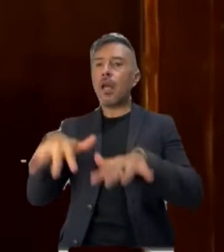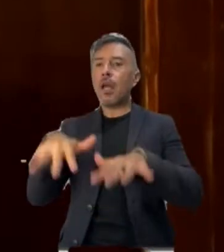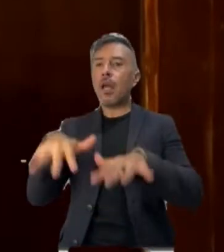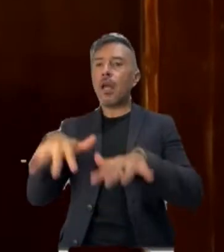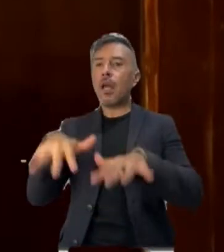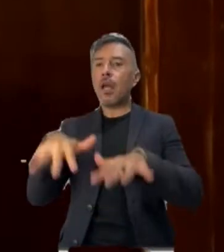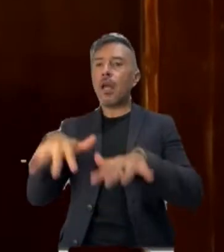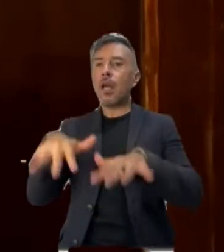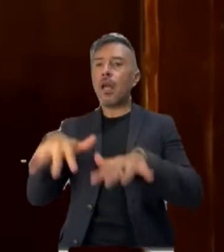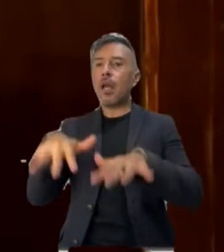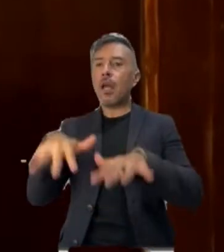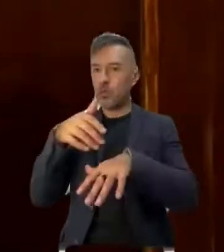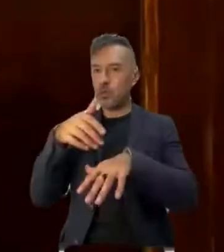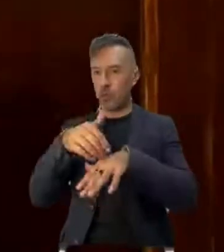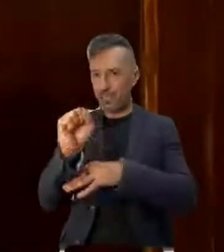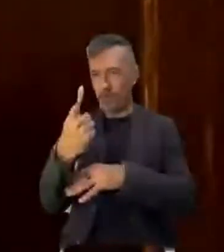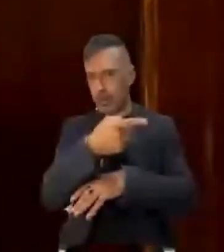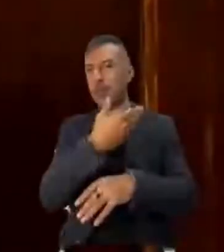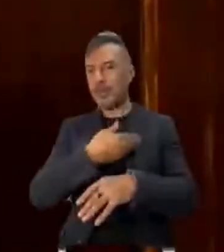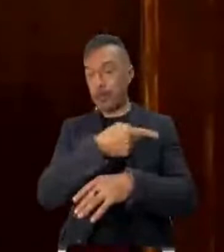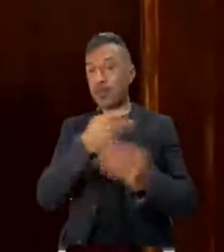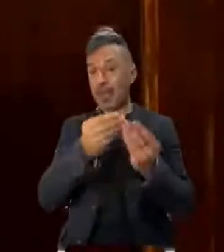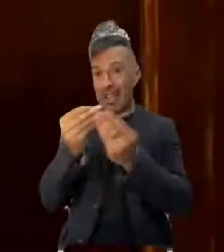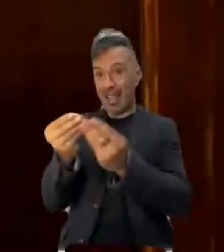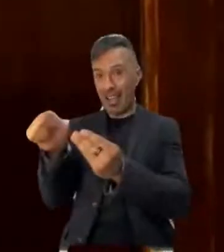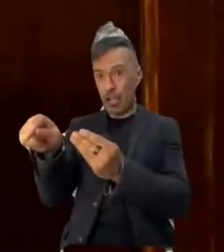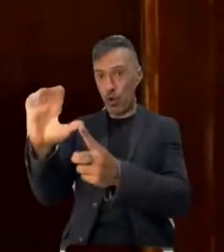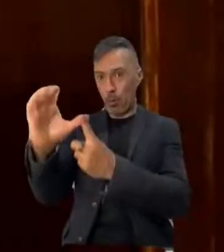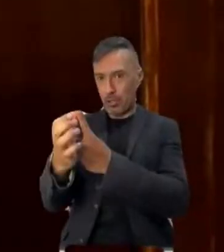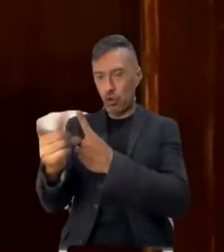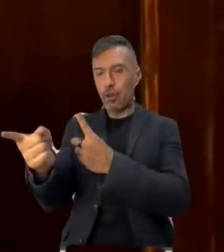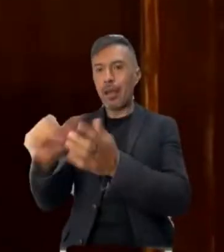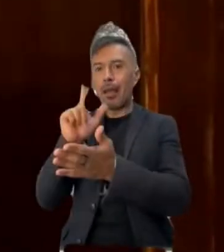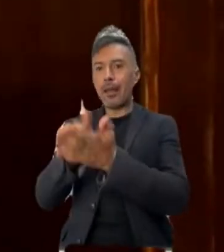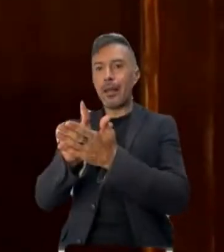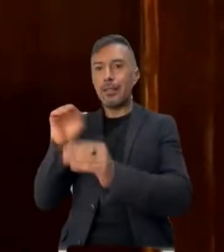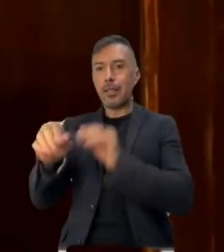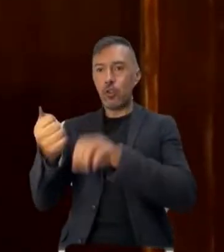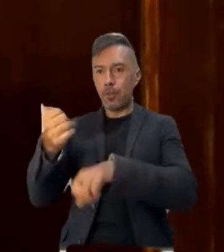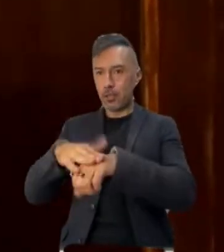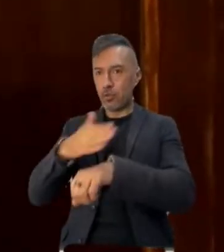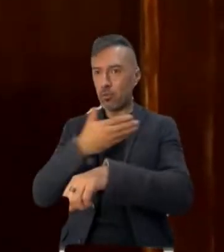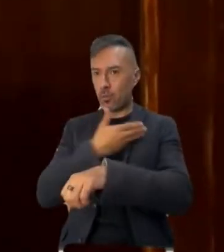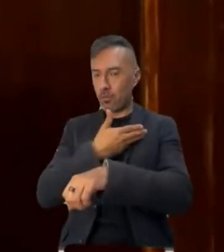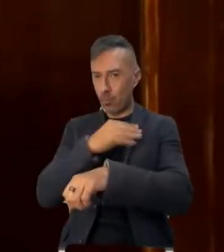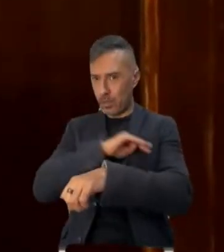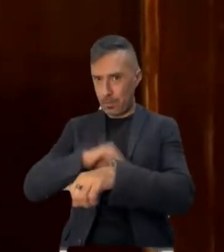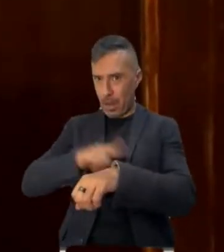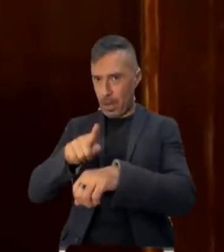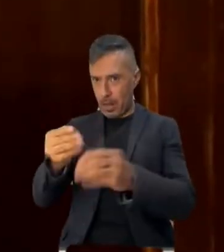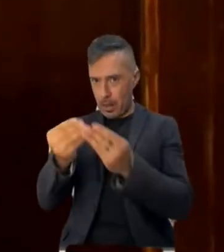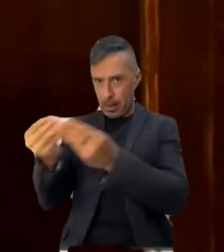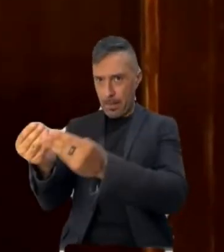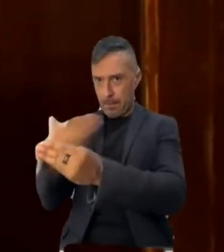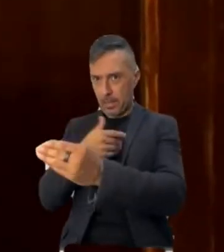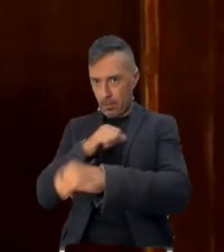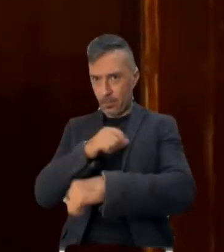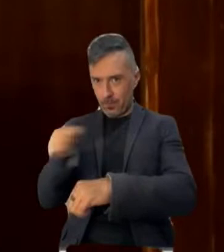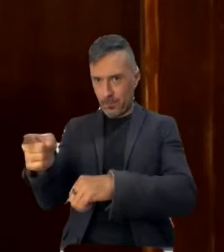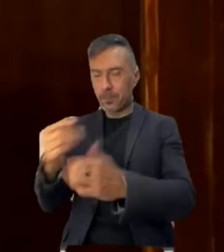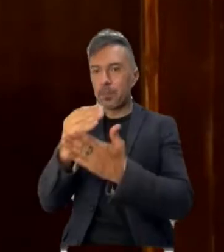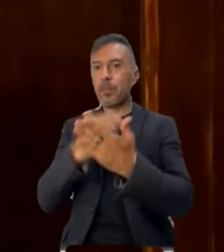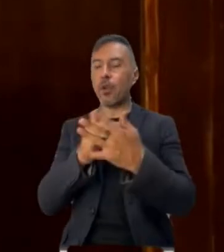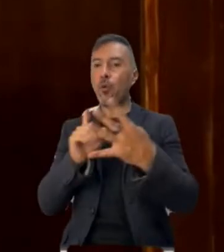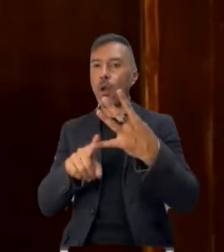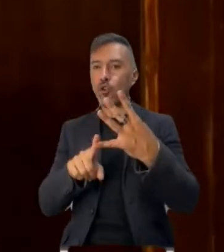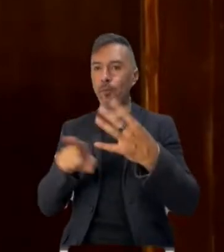decreto a la presidenta de la Comisión de Legislación y Administración Municipal. 4. En cumplimiento de sus funciones, el